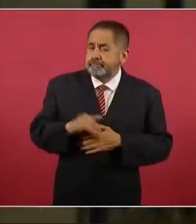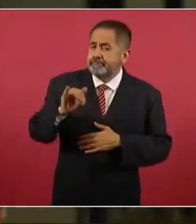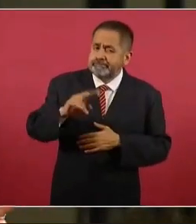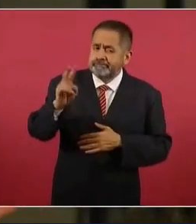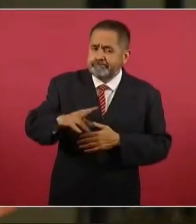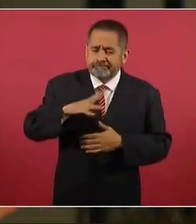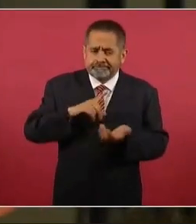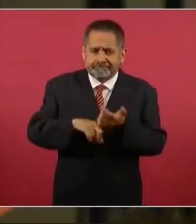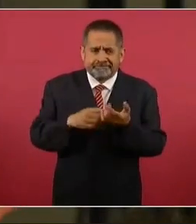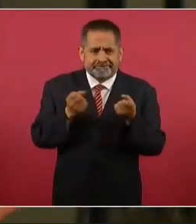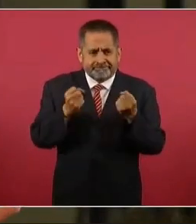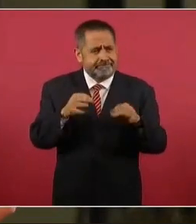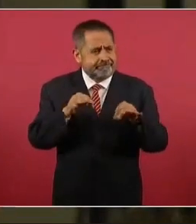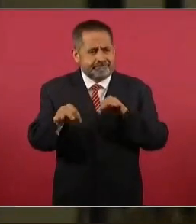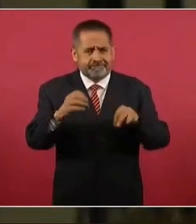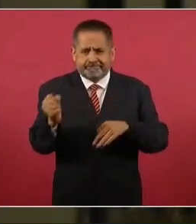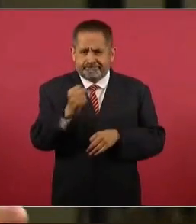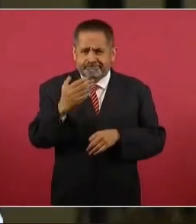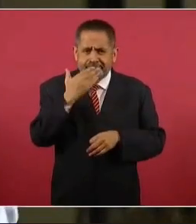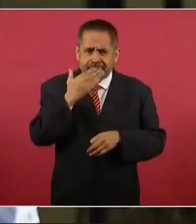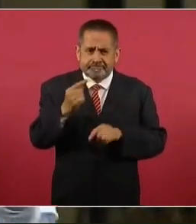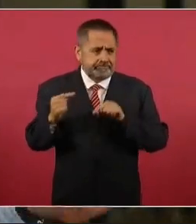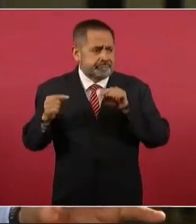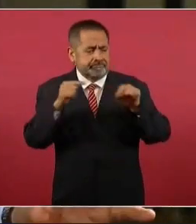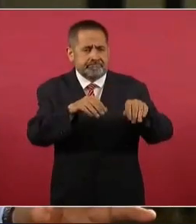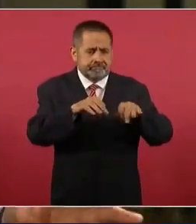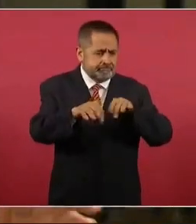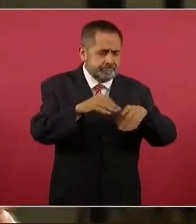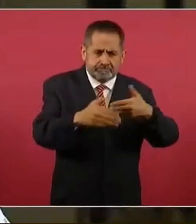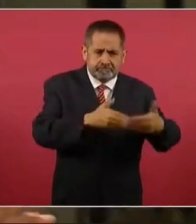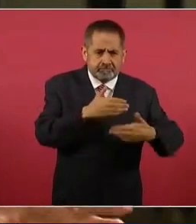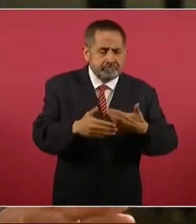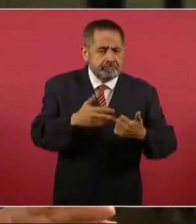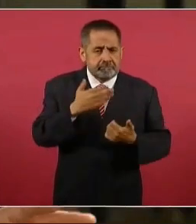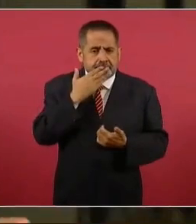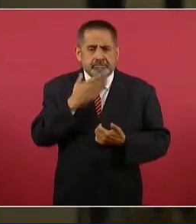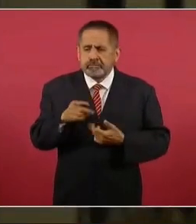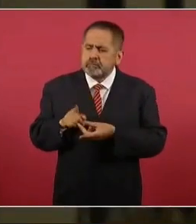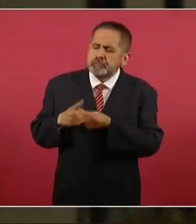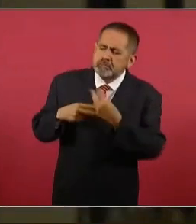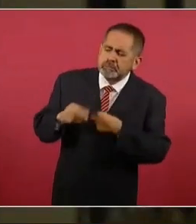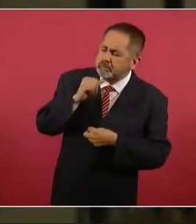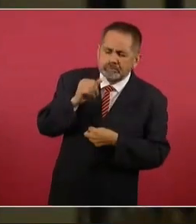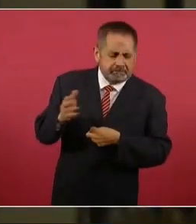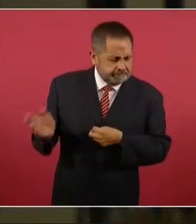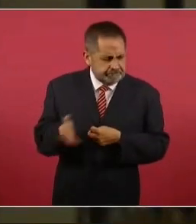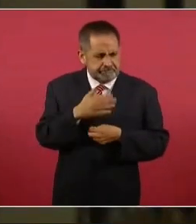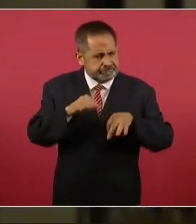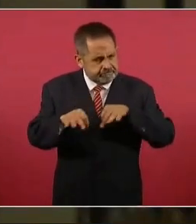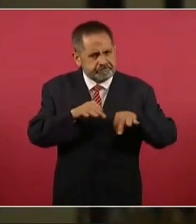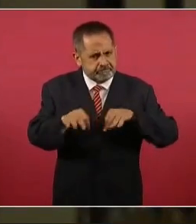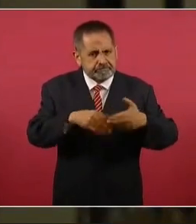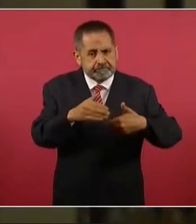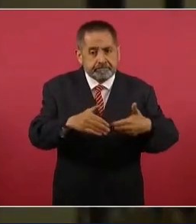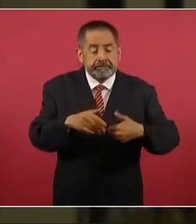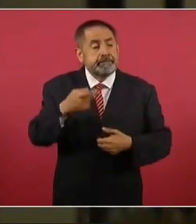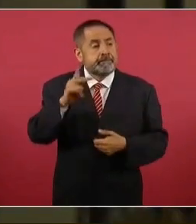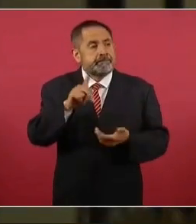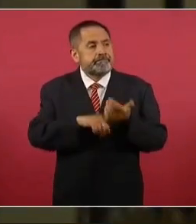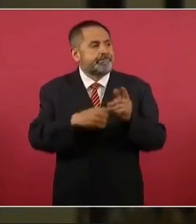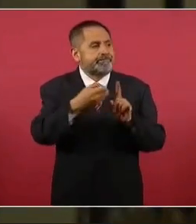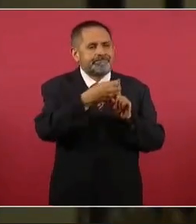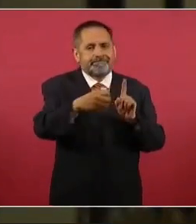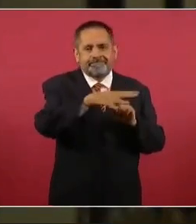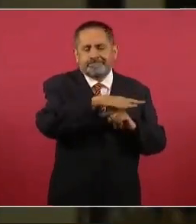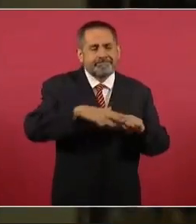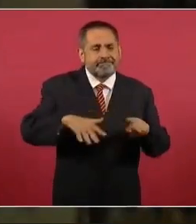trabajo, lo hay, afortunadamente para quien llega, no le preguntan a nadie de dónde viene. Sin embargo, la infraestructura es